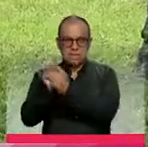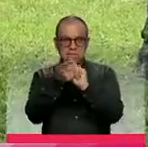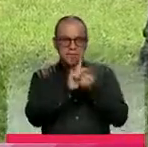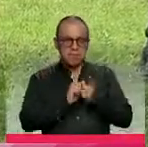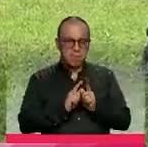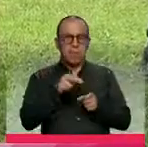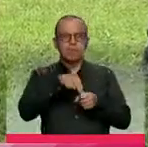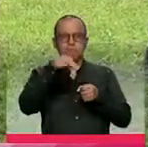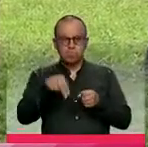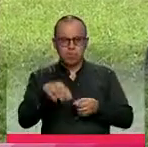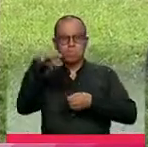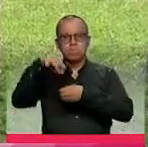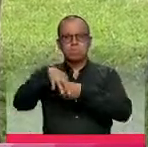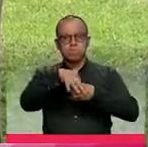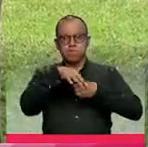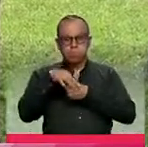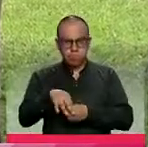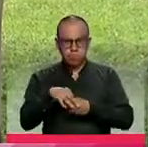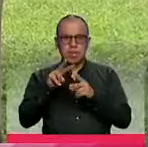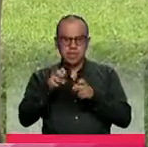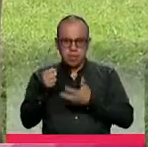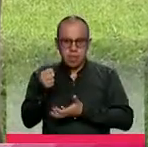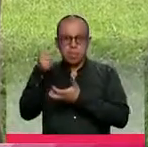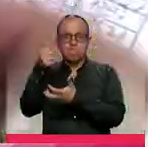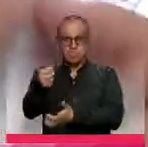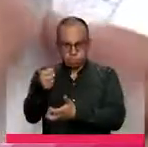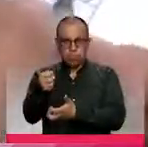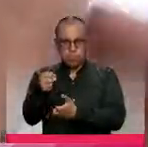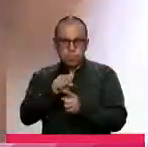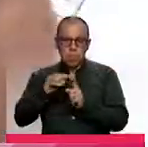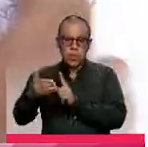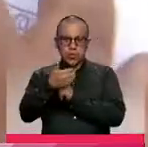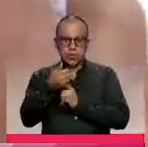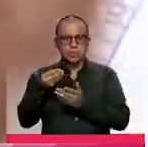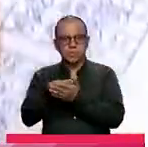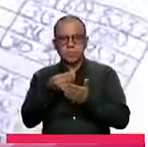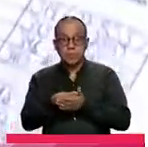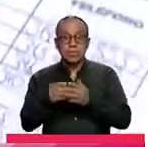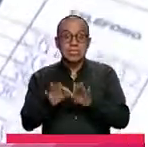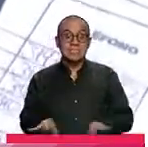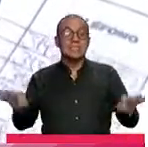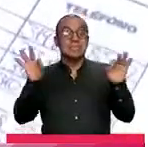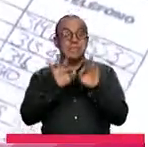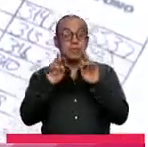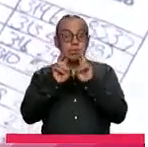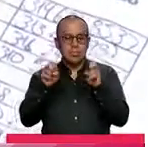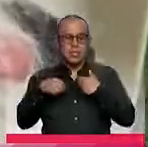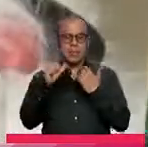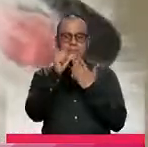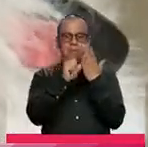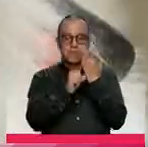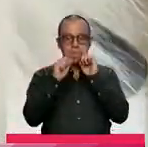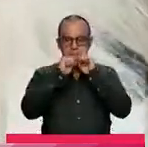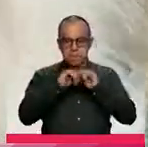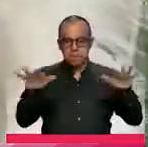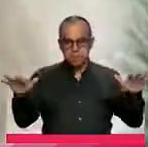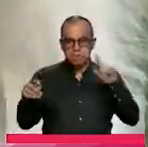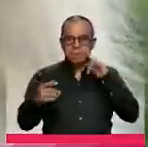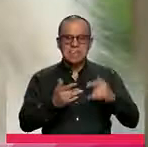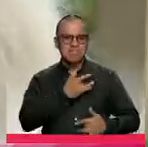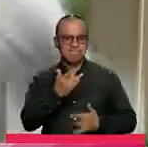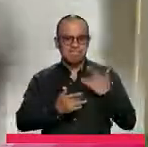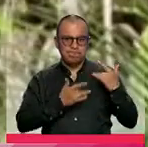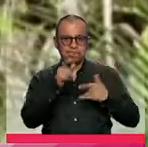ciudadanos la gente votó por el concepto de gasto en la protección animal, porque su defensa es importante en la agenda pública y en el sentir de